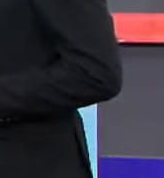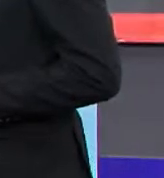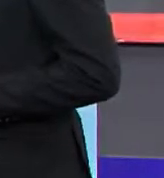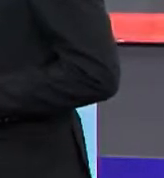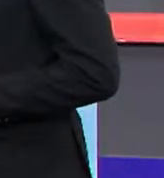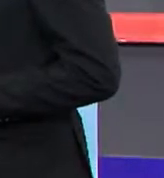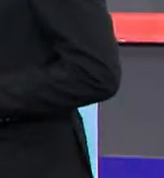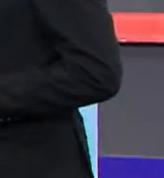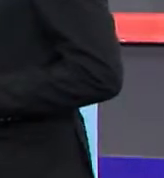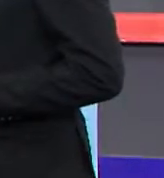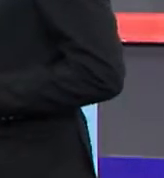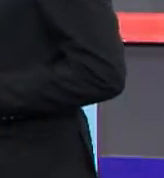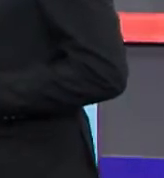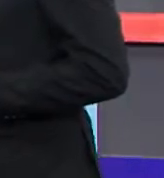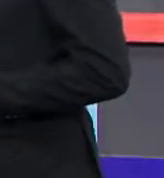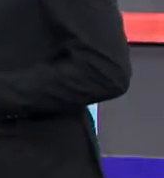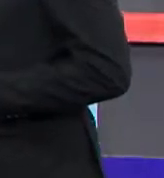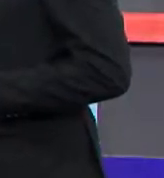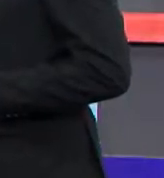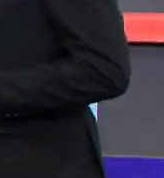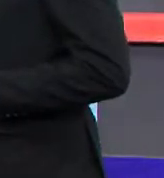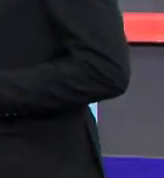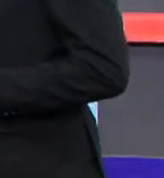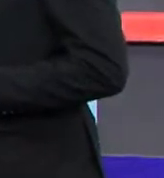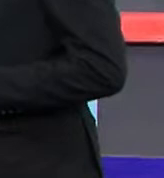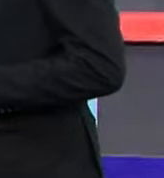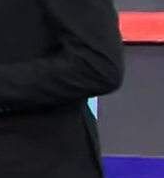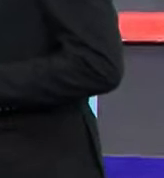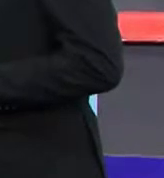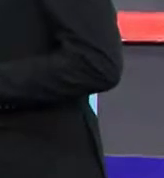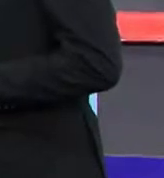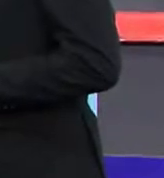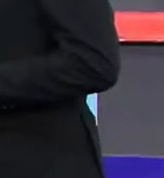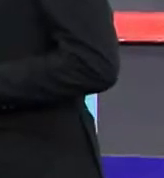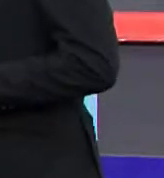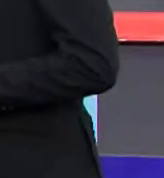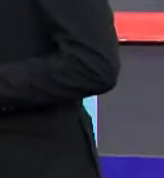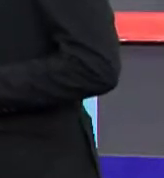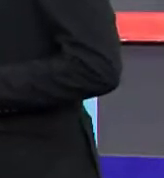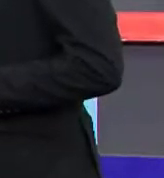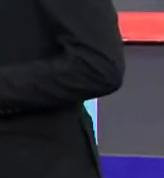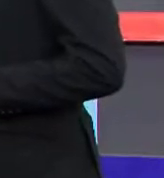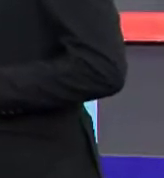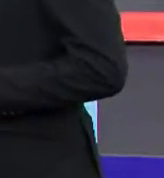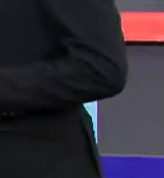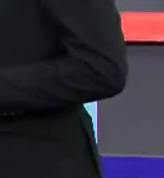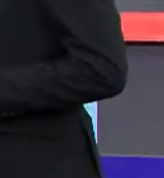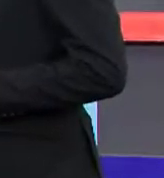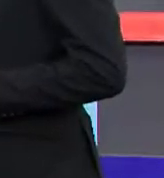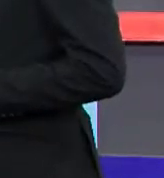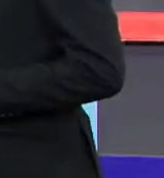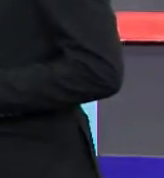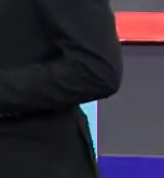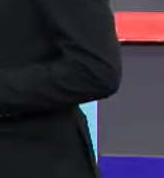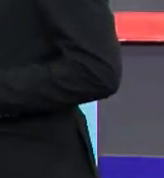¿Qué tal, Douglas, Brisca, Camila, amigos de todo el país? Tengan todos ustedes muy buenas noches, listos ya para comenzar el desarrollo de las informaciones.